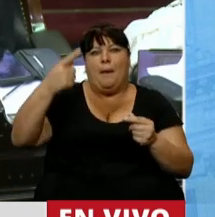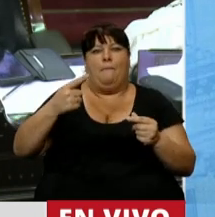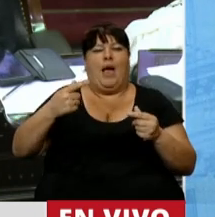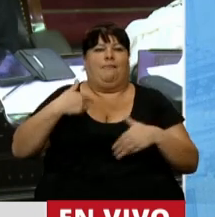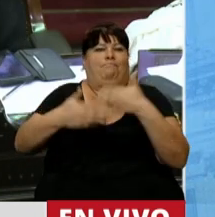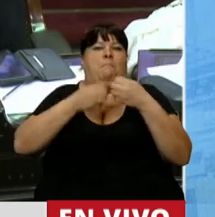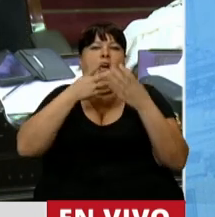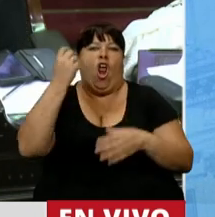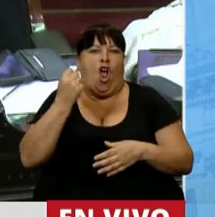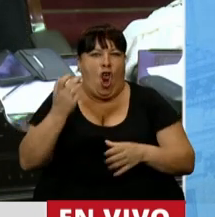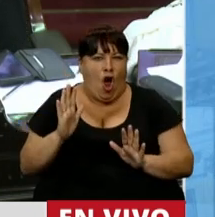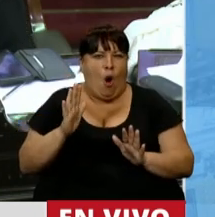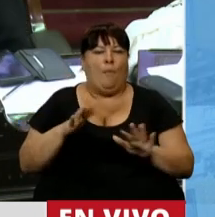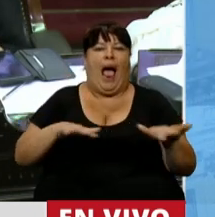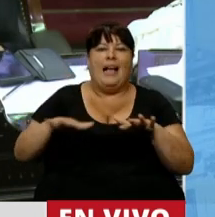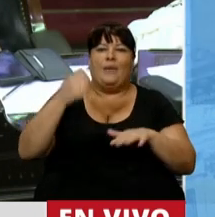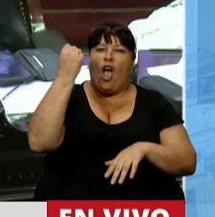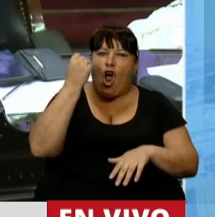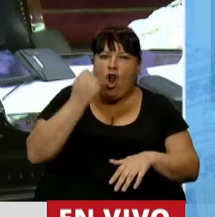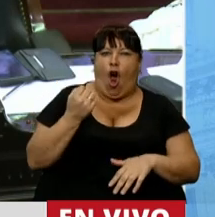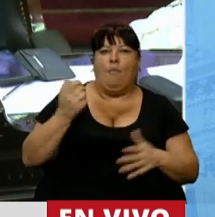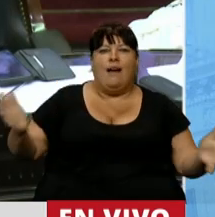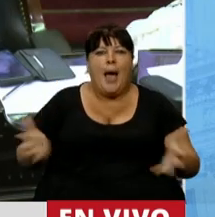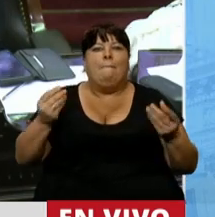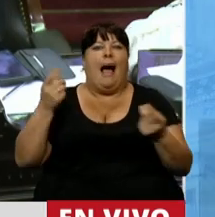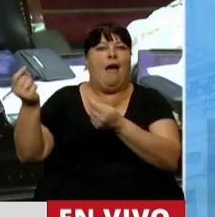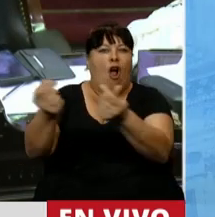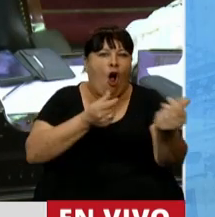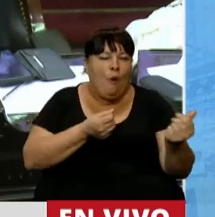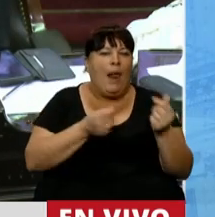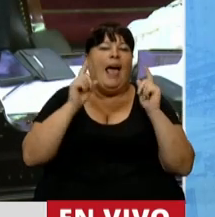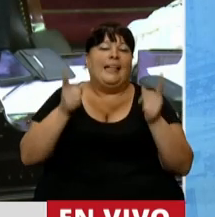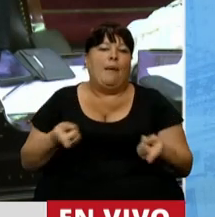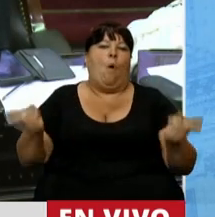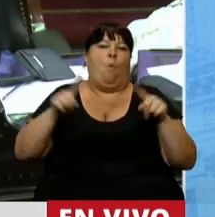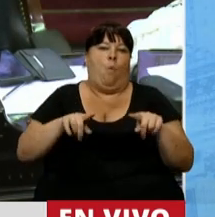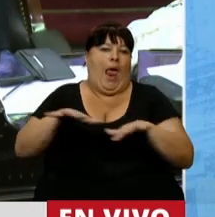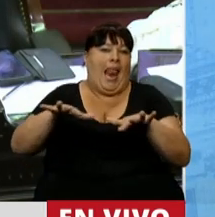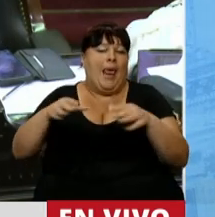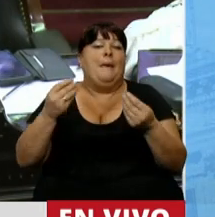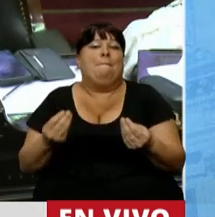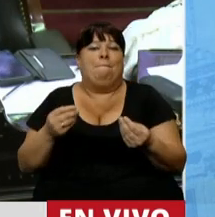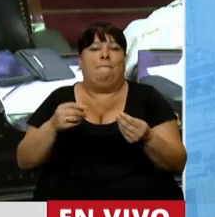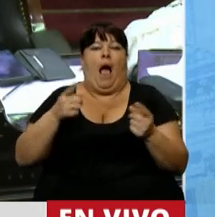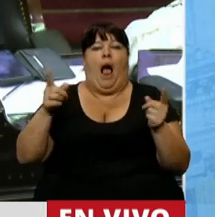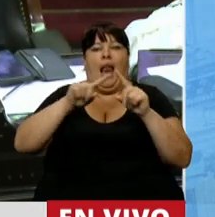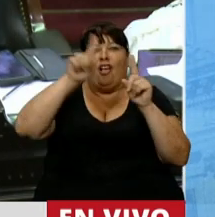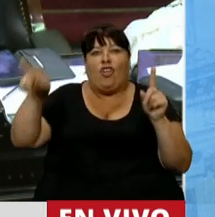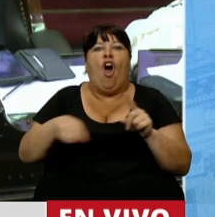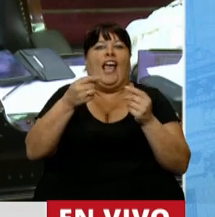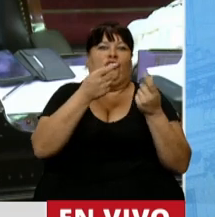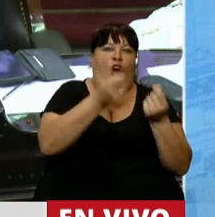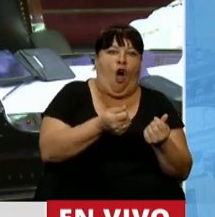con crecimiento económico, con actividad económica, con incentivo al consumo y con la reactivación necesaria para que este círculo virtuoso